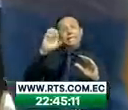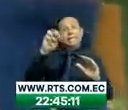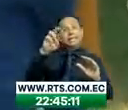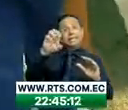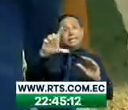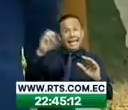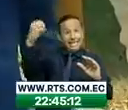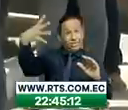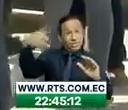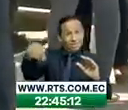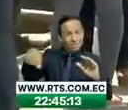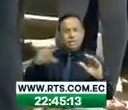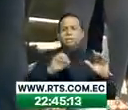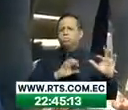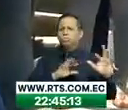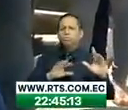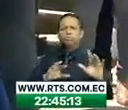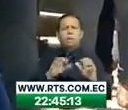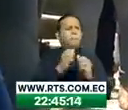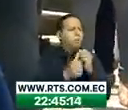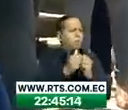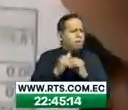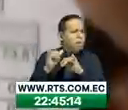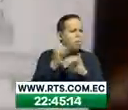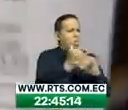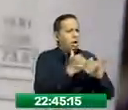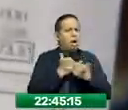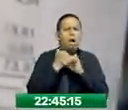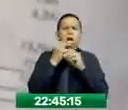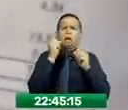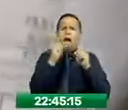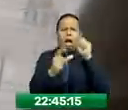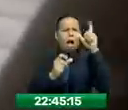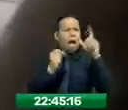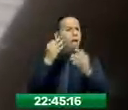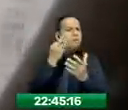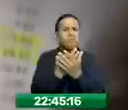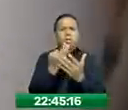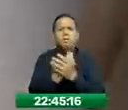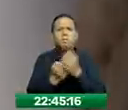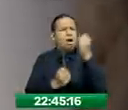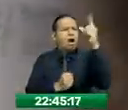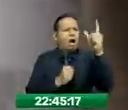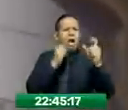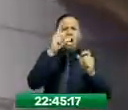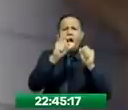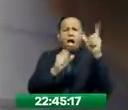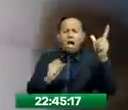electricidad en wallkill con el mismo programa el gusto de sus prédicas elevadas